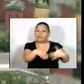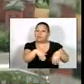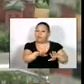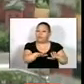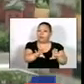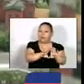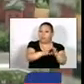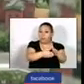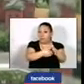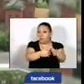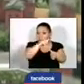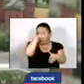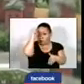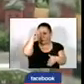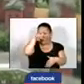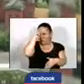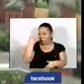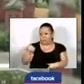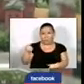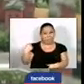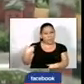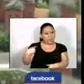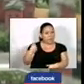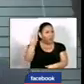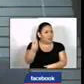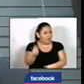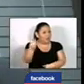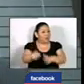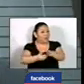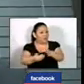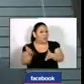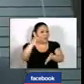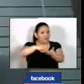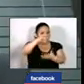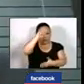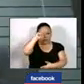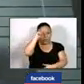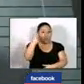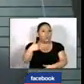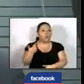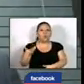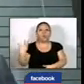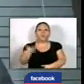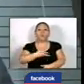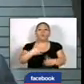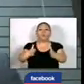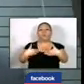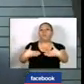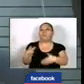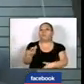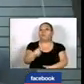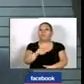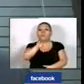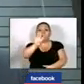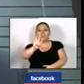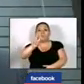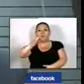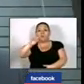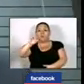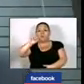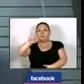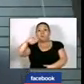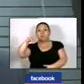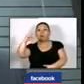reapertura económica hace apenas unos días. En Panamá llegamos a tener hasta 420 mil